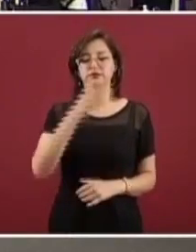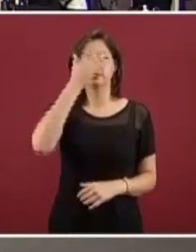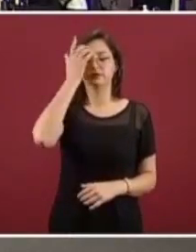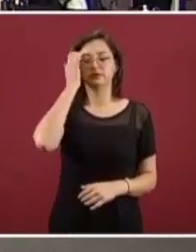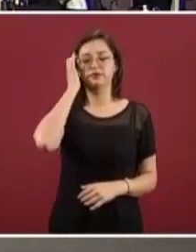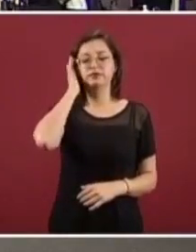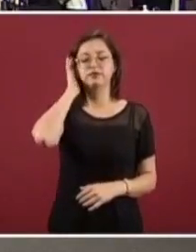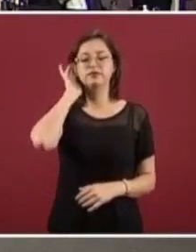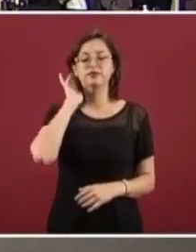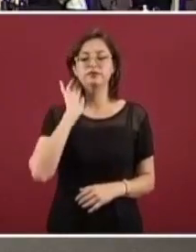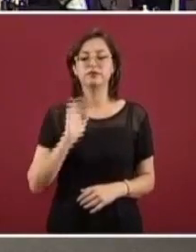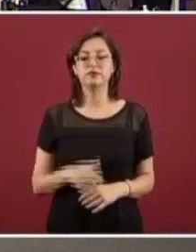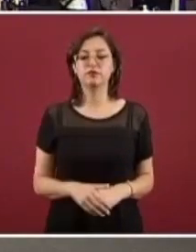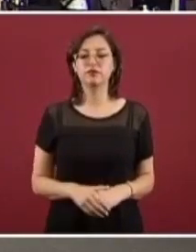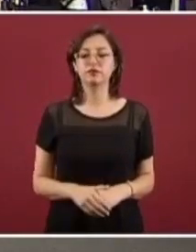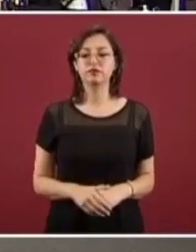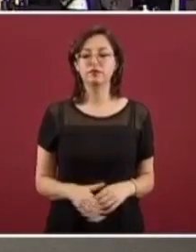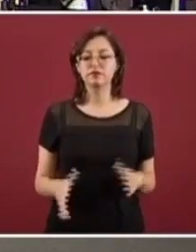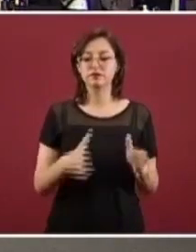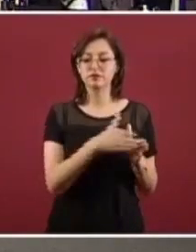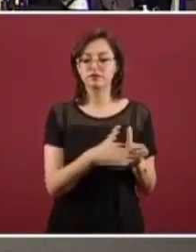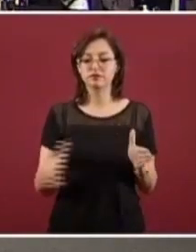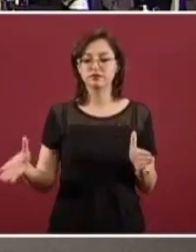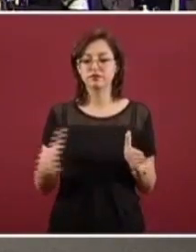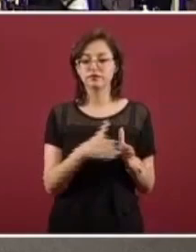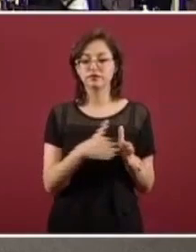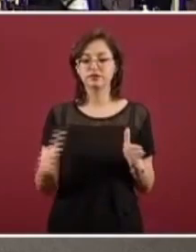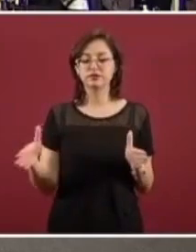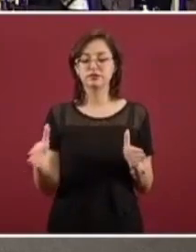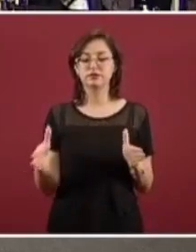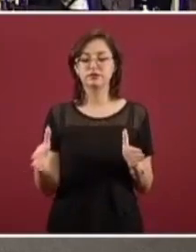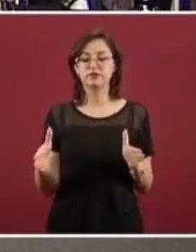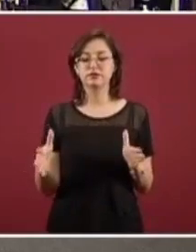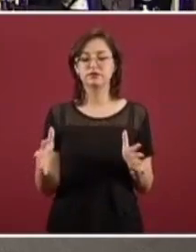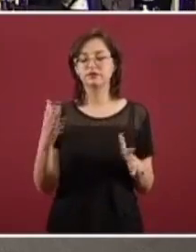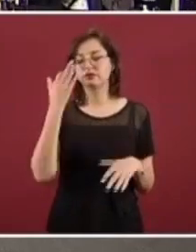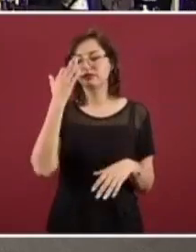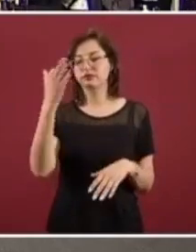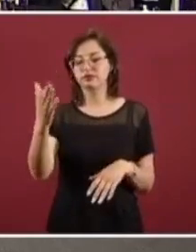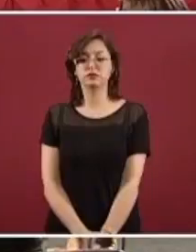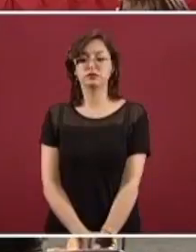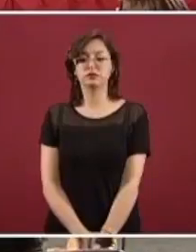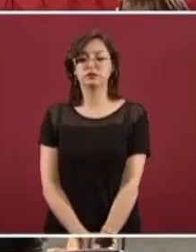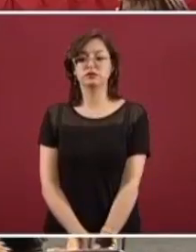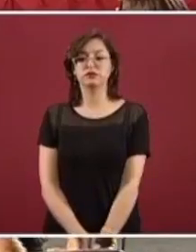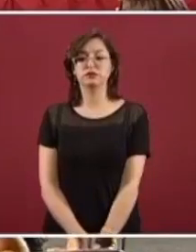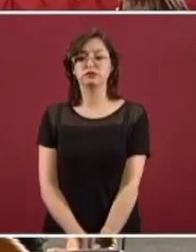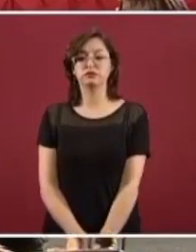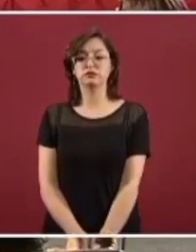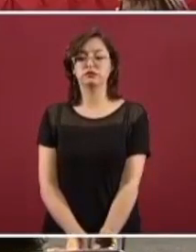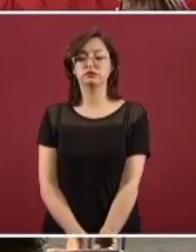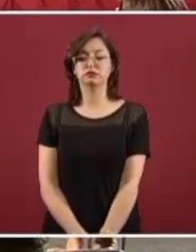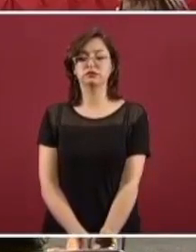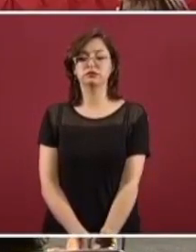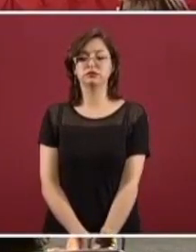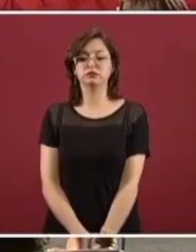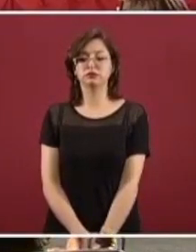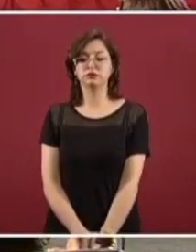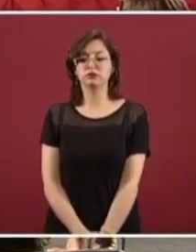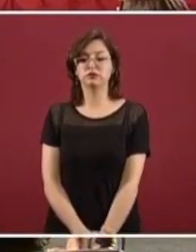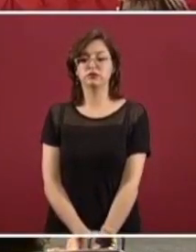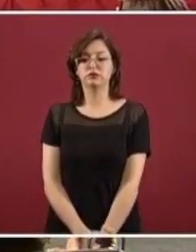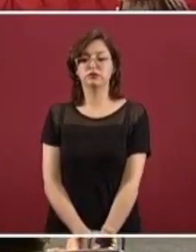objetivo es que el mayor número de mexicanos, en la medida de lo posible, permanezca en casa para evitar que se salga de